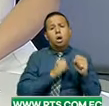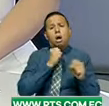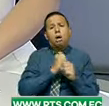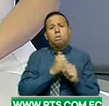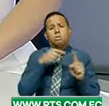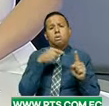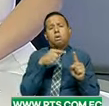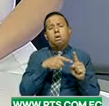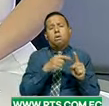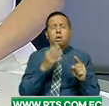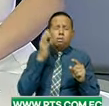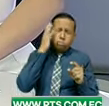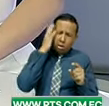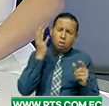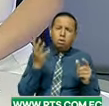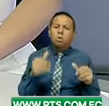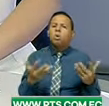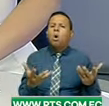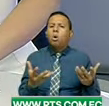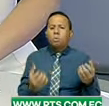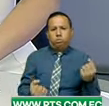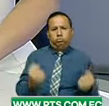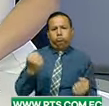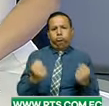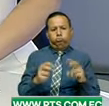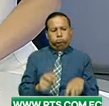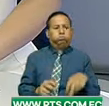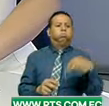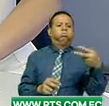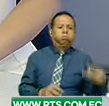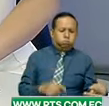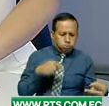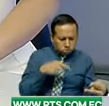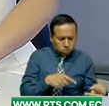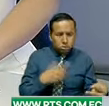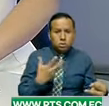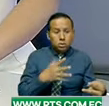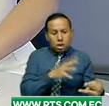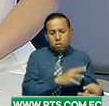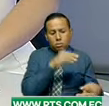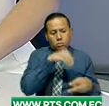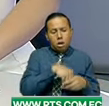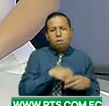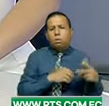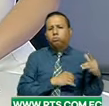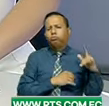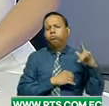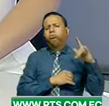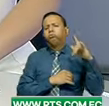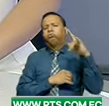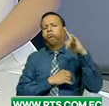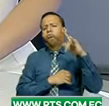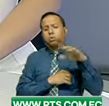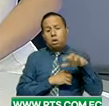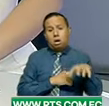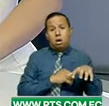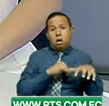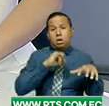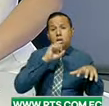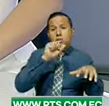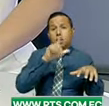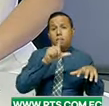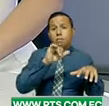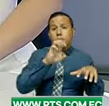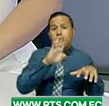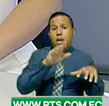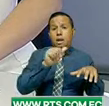golpe en su cabeza tras caer de una camioneta, fue trasladada en un avión de la Fuerza Naval desde la isla Isabela a San